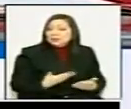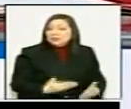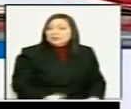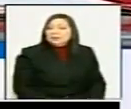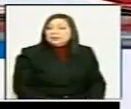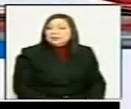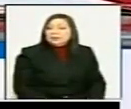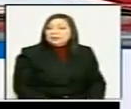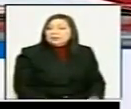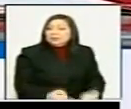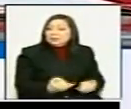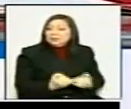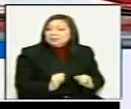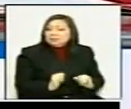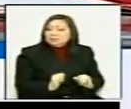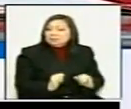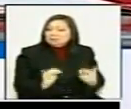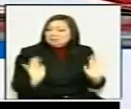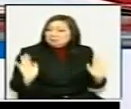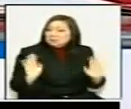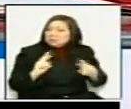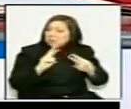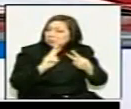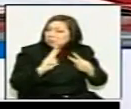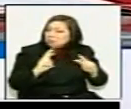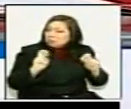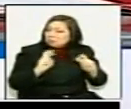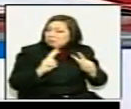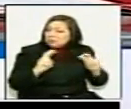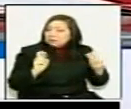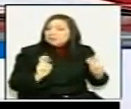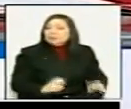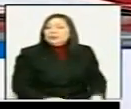prensa independiente haga estas indagaciones y estas